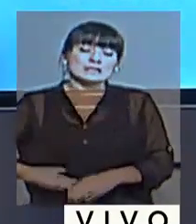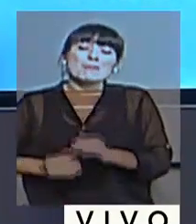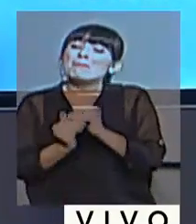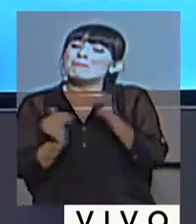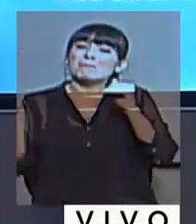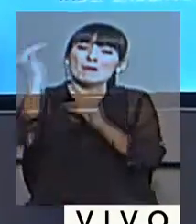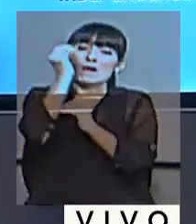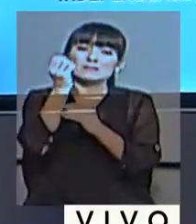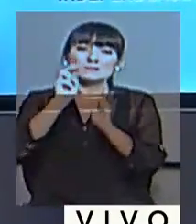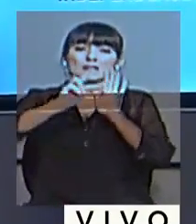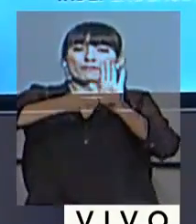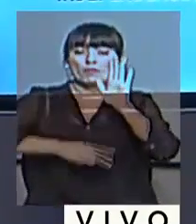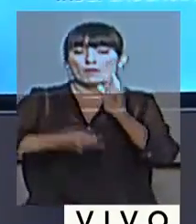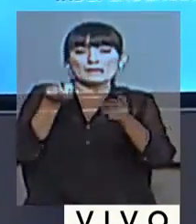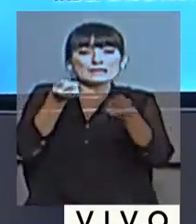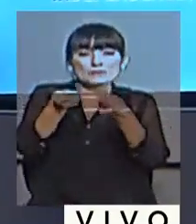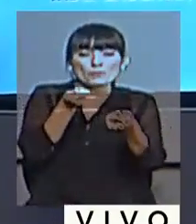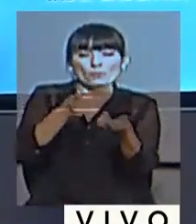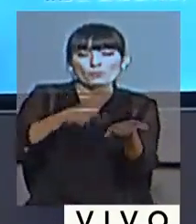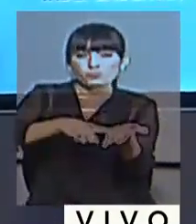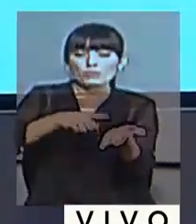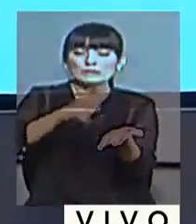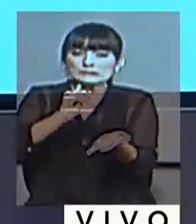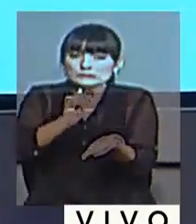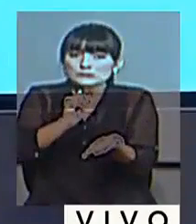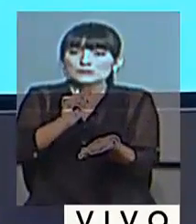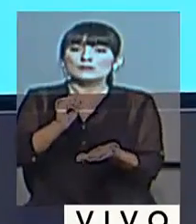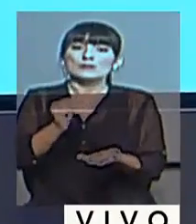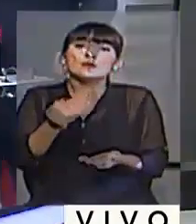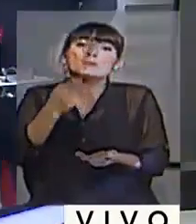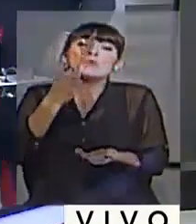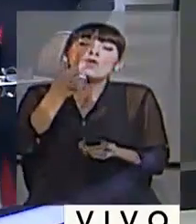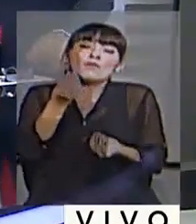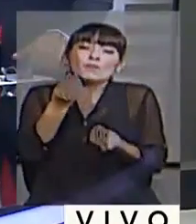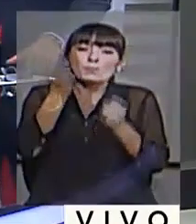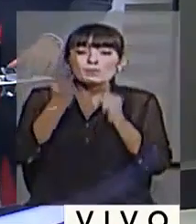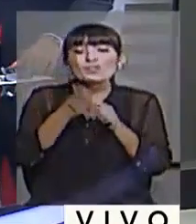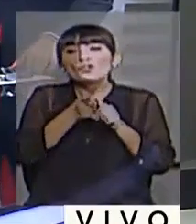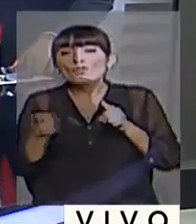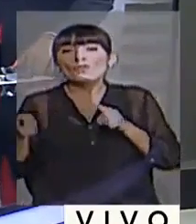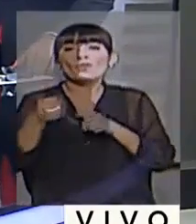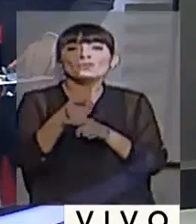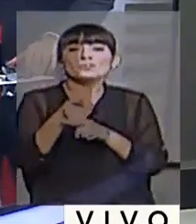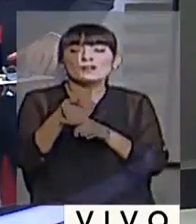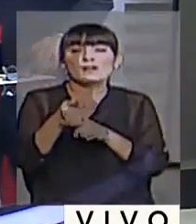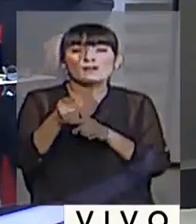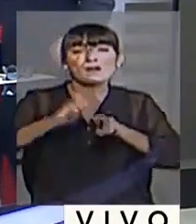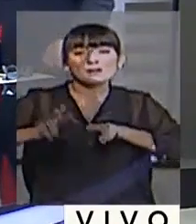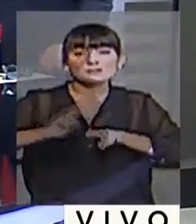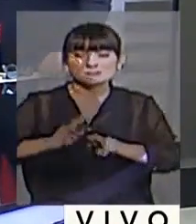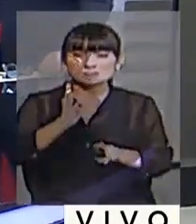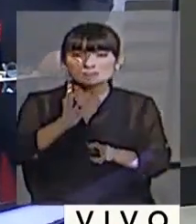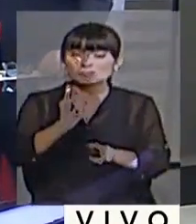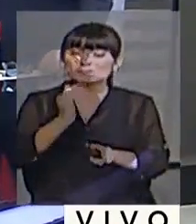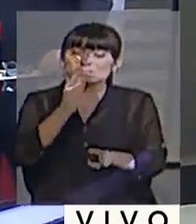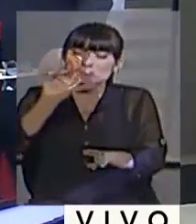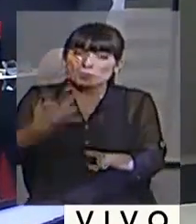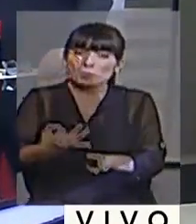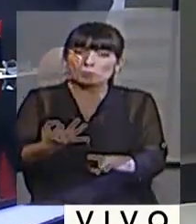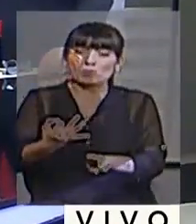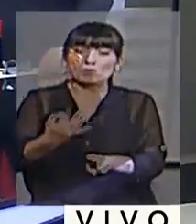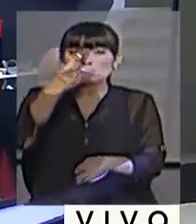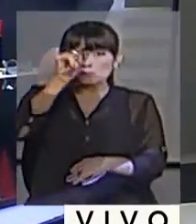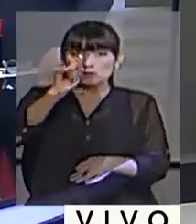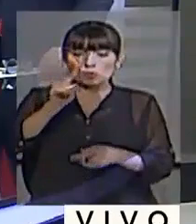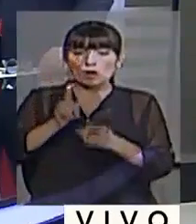forma. Eso nadie lo pone nadie lo pone en duda. Pero en definitiva, lo que nos queda son estas